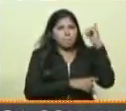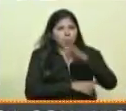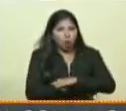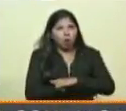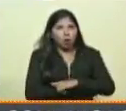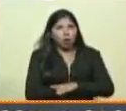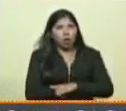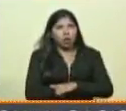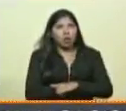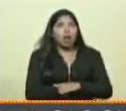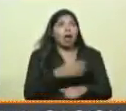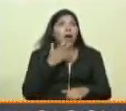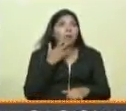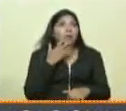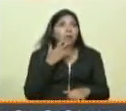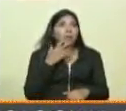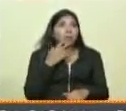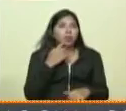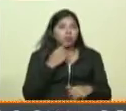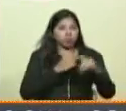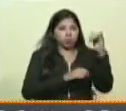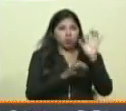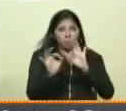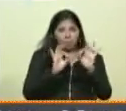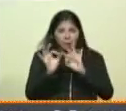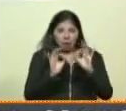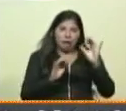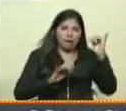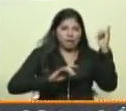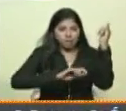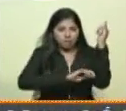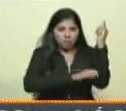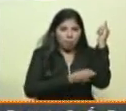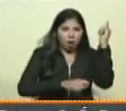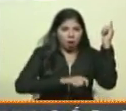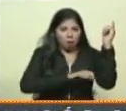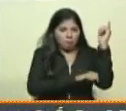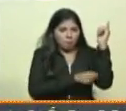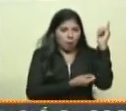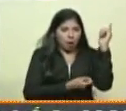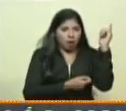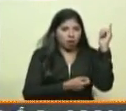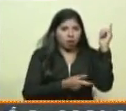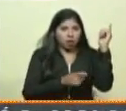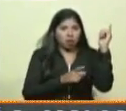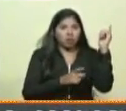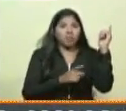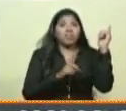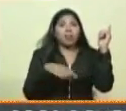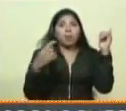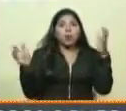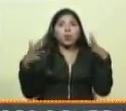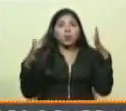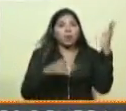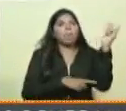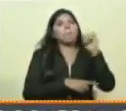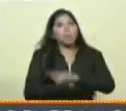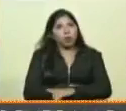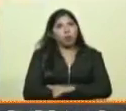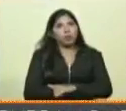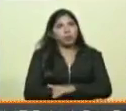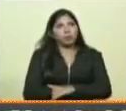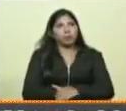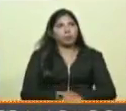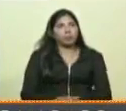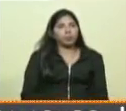para que caiga en ese momento, sino que él deja preparado el escenario para que la torre caiga. Después tuvimos este evento que en plena